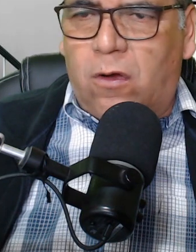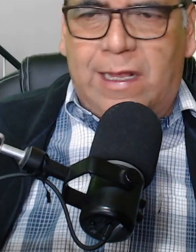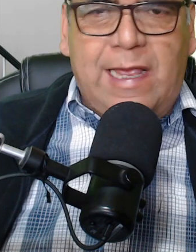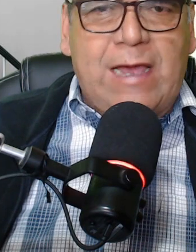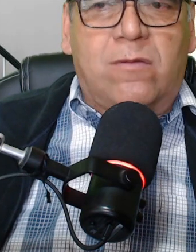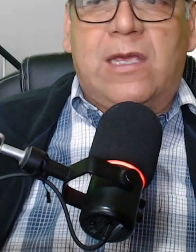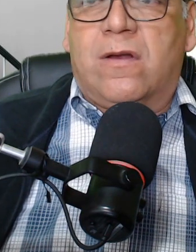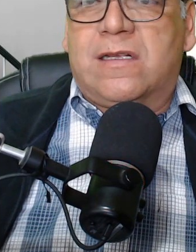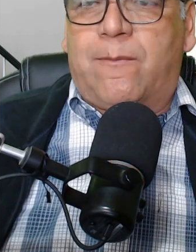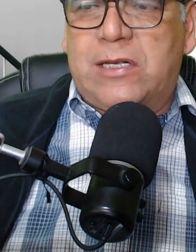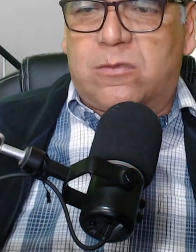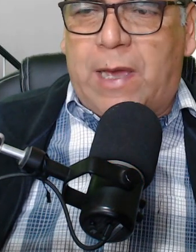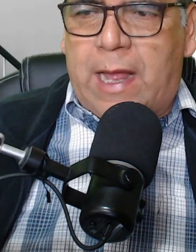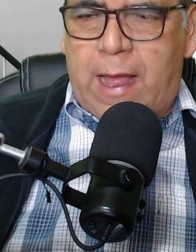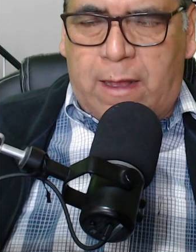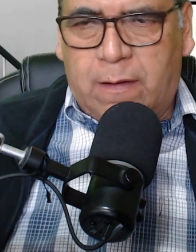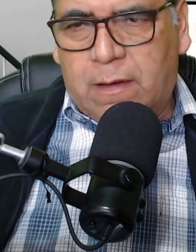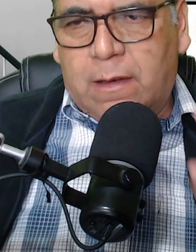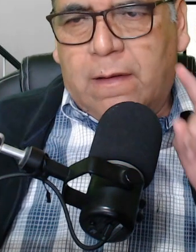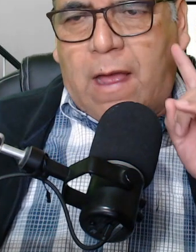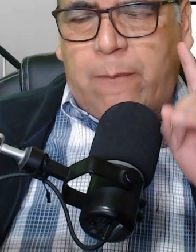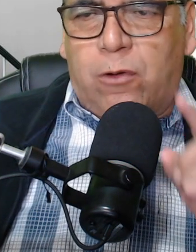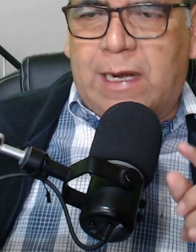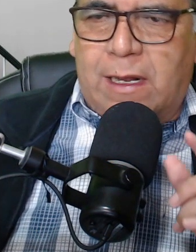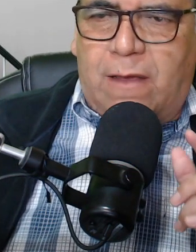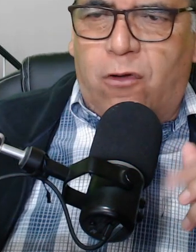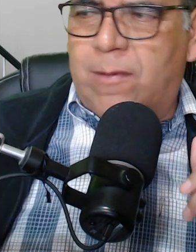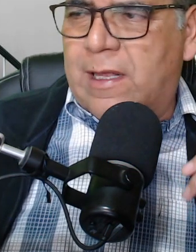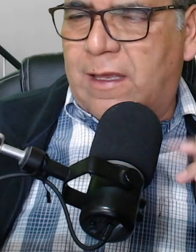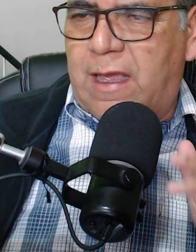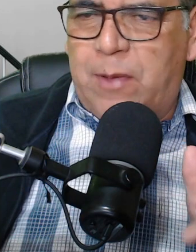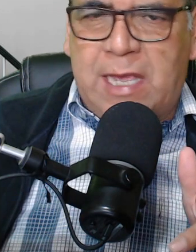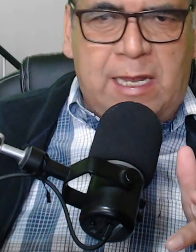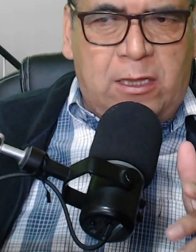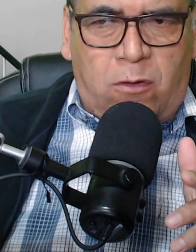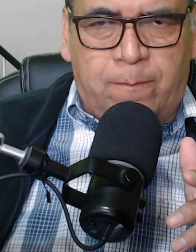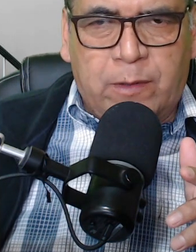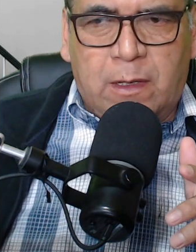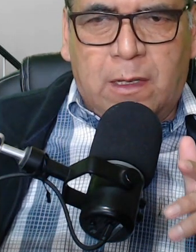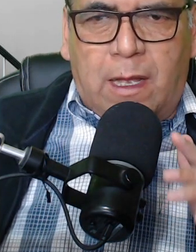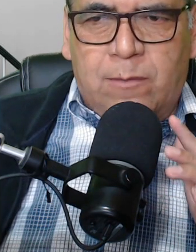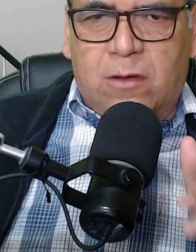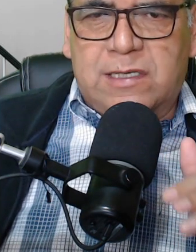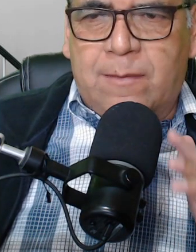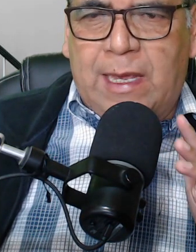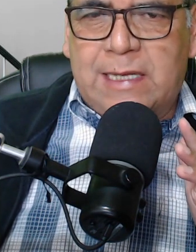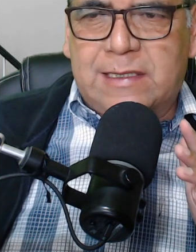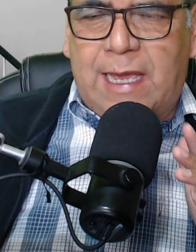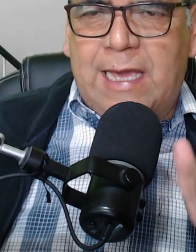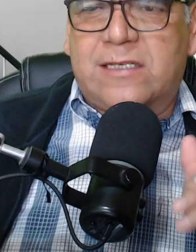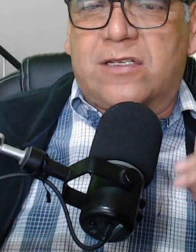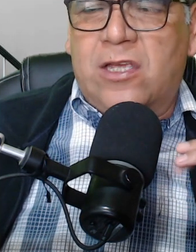dijo, le dieron millones de pesos para aprobar la reforma de Enrique Peña Nieto. Amigos y